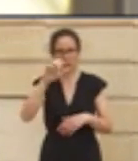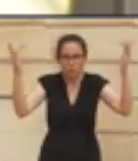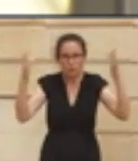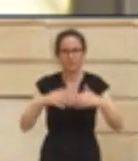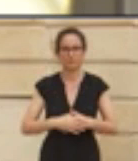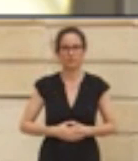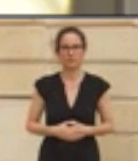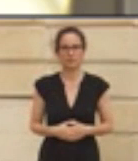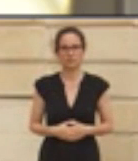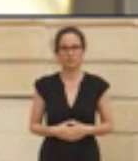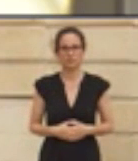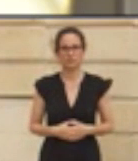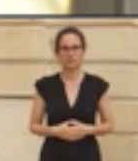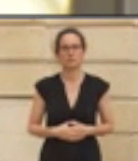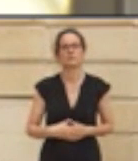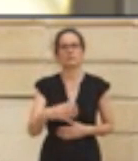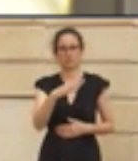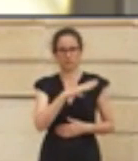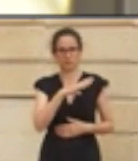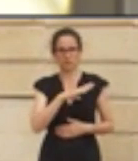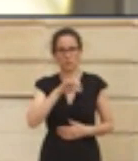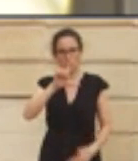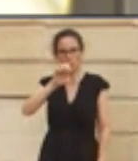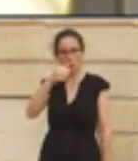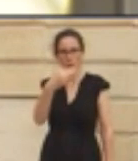étranges monsieur Bruno le maire